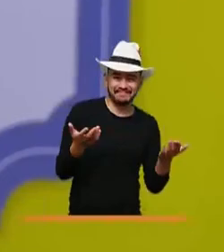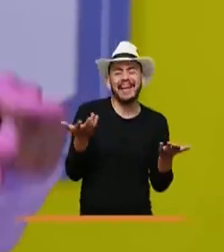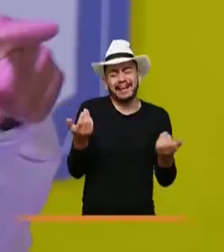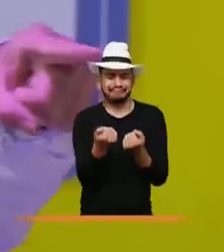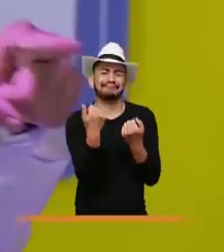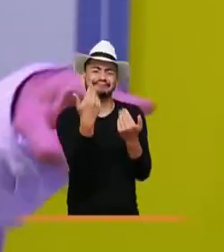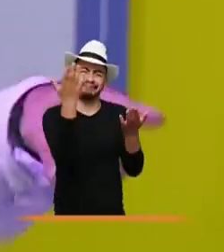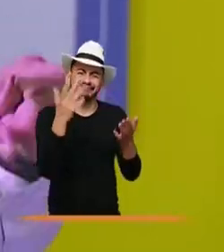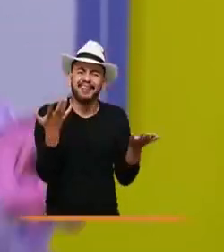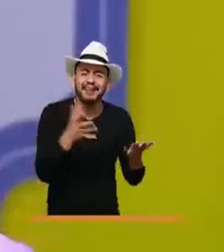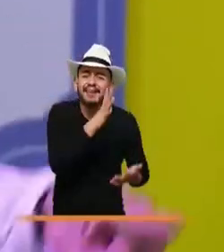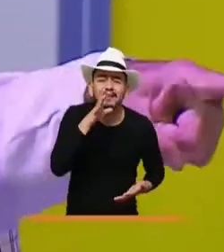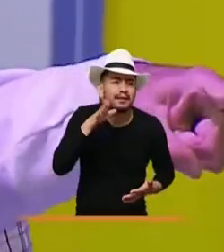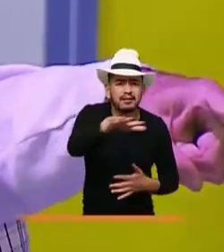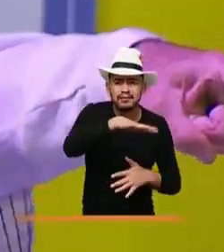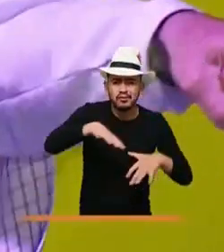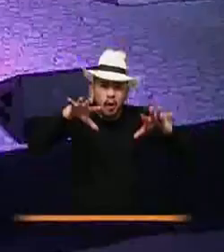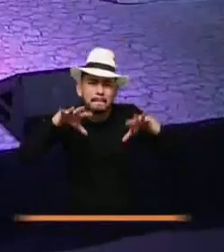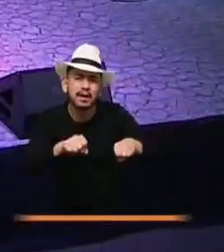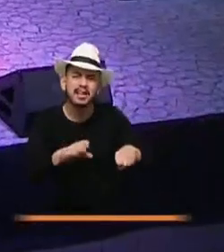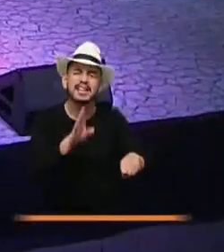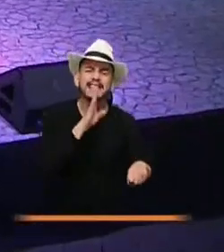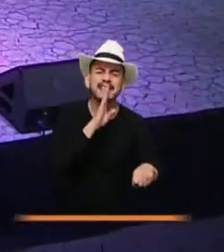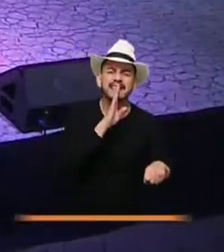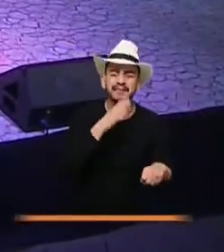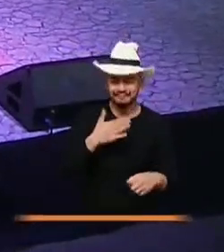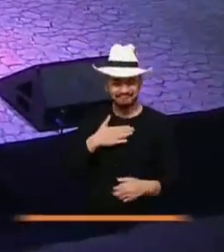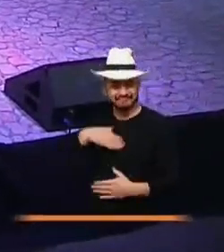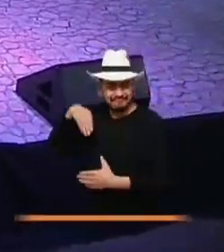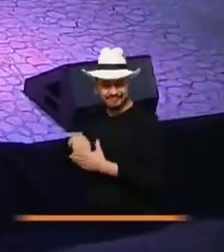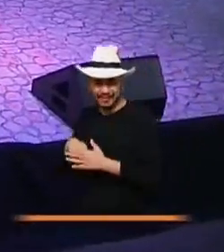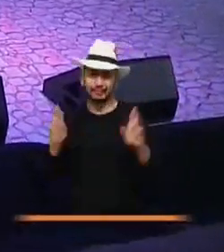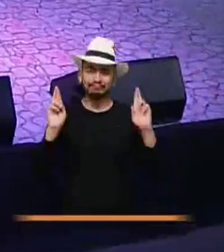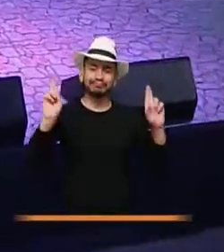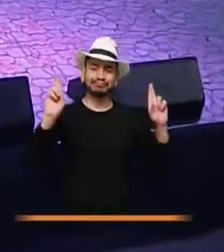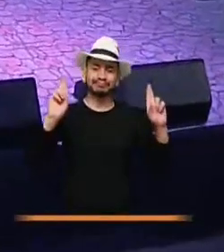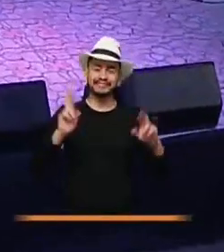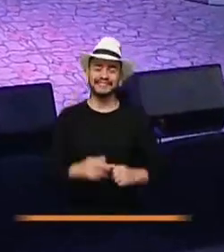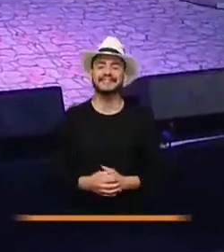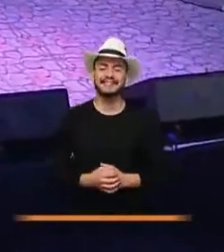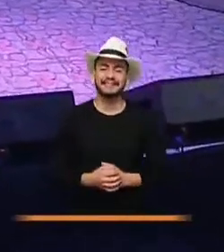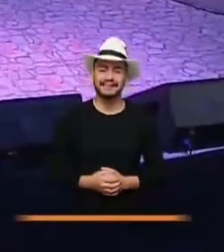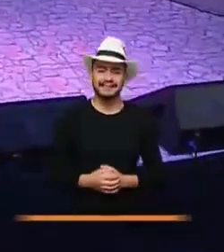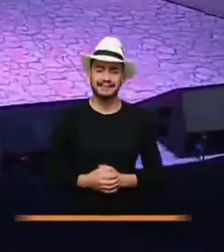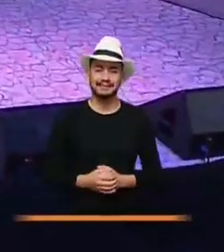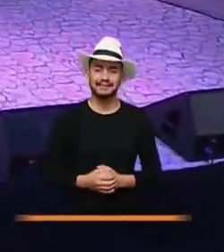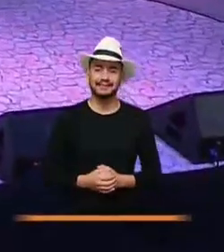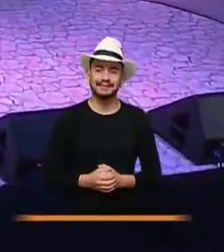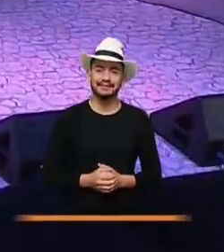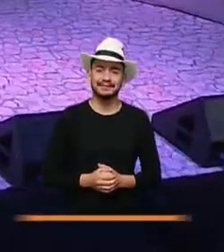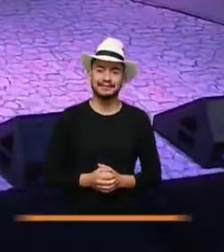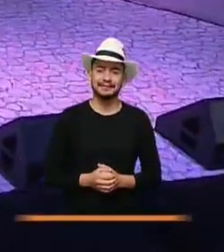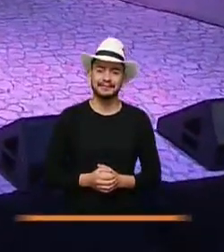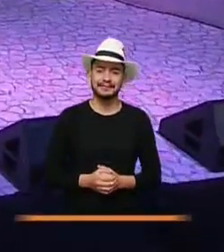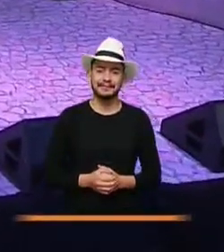finca ya se la epa cual carriel gracias bueno trabajadores muchas